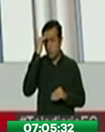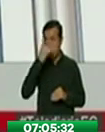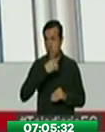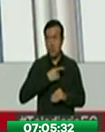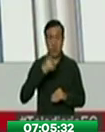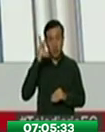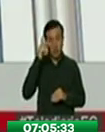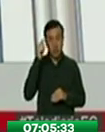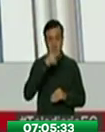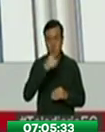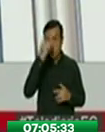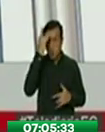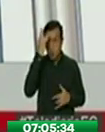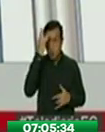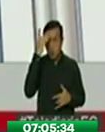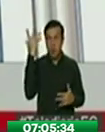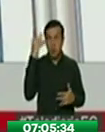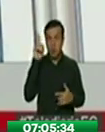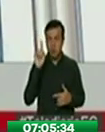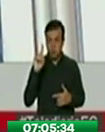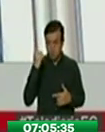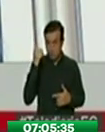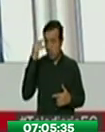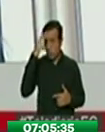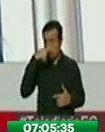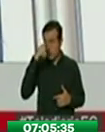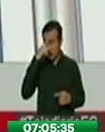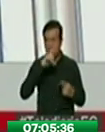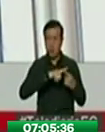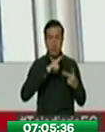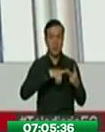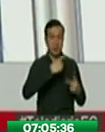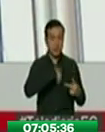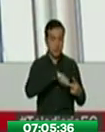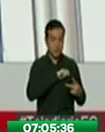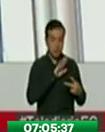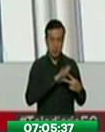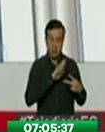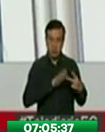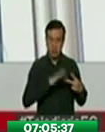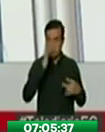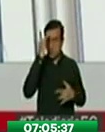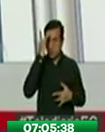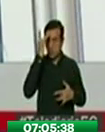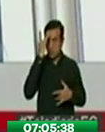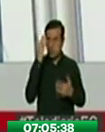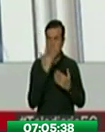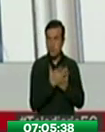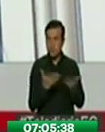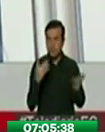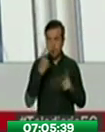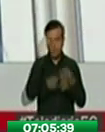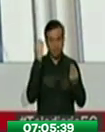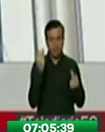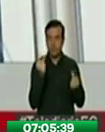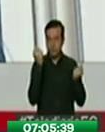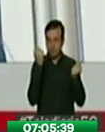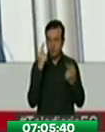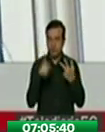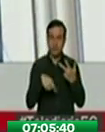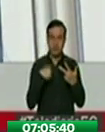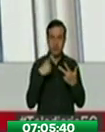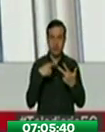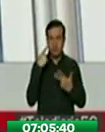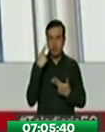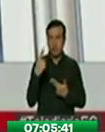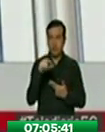presumiblemente contraído el virus, el uno en México, el otro en España, en el mes de febrero. También ha surgido